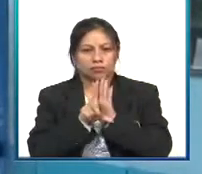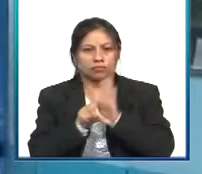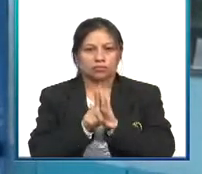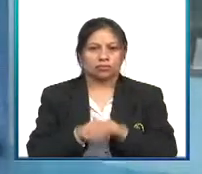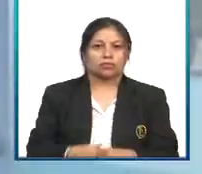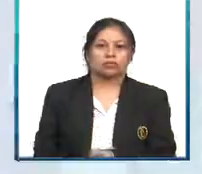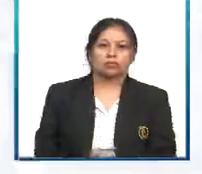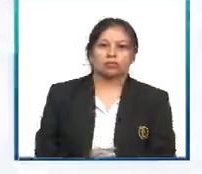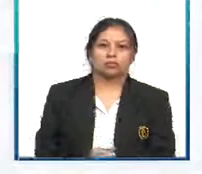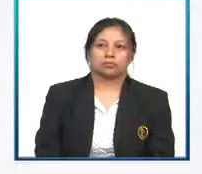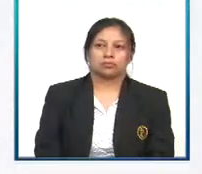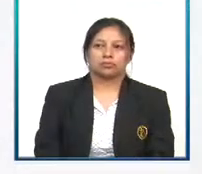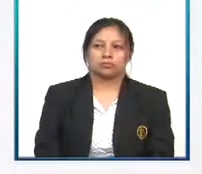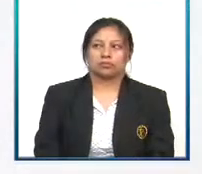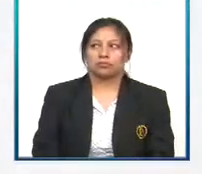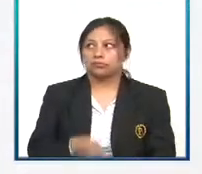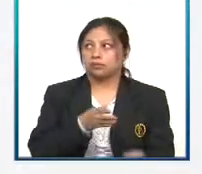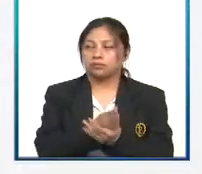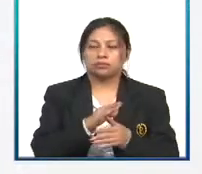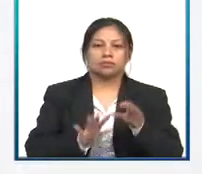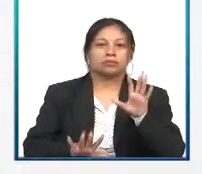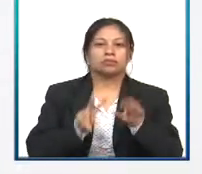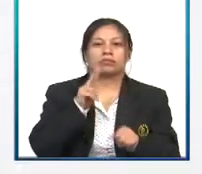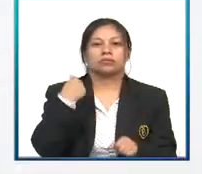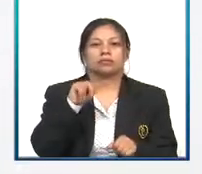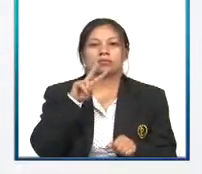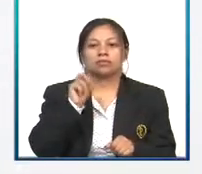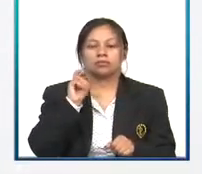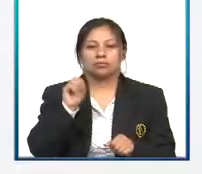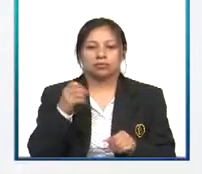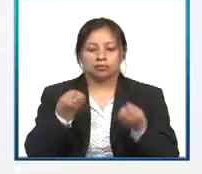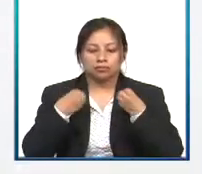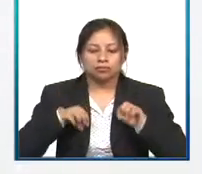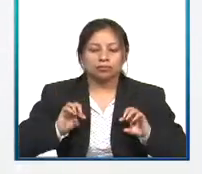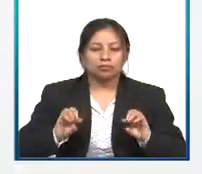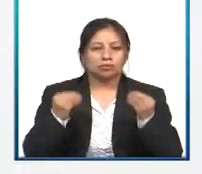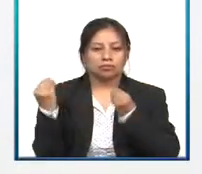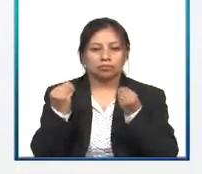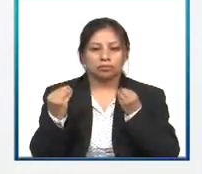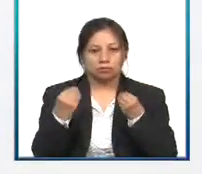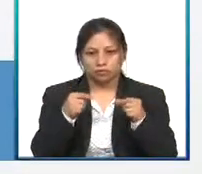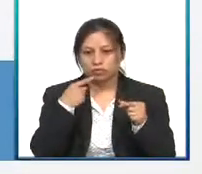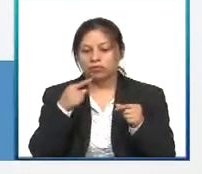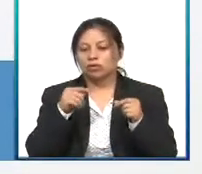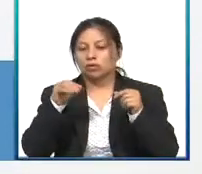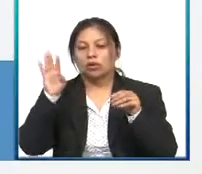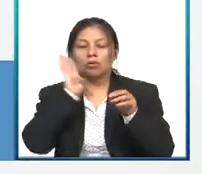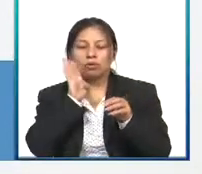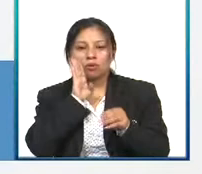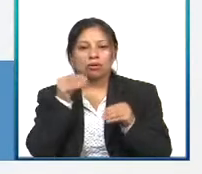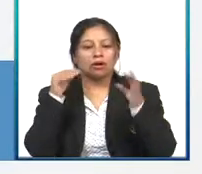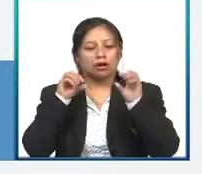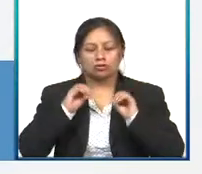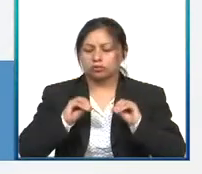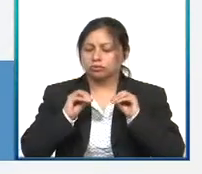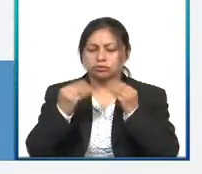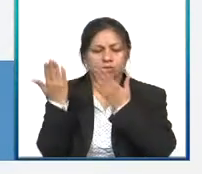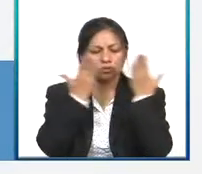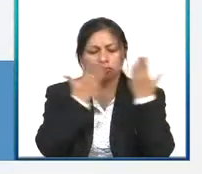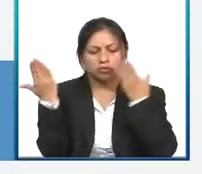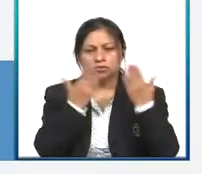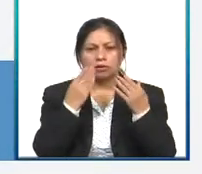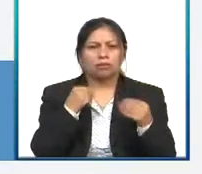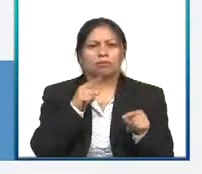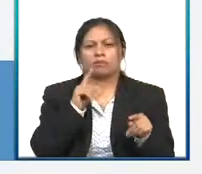legalmente. El decreto 12-2020 le dio la oportunidad a muchos chicos del país a continuar estudiando a pesar